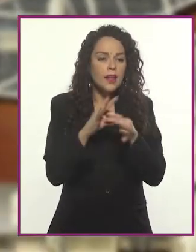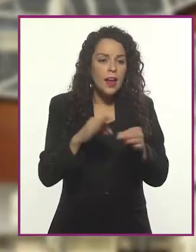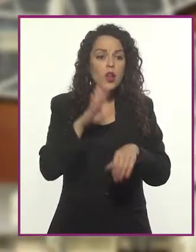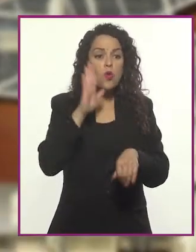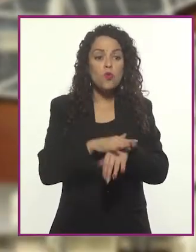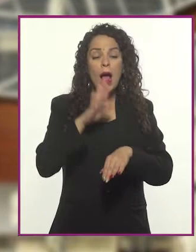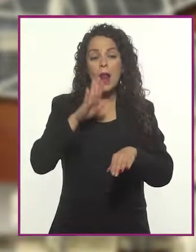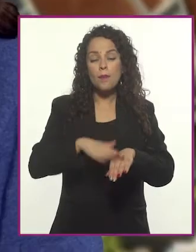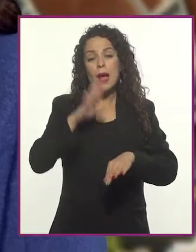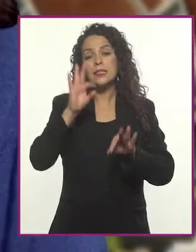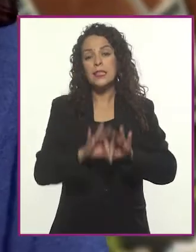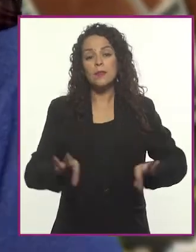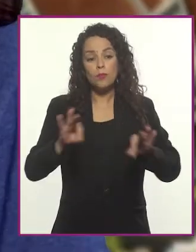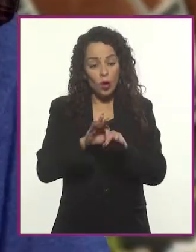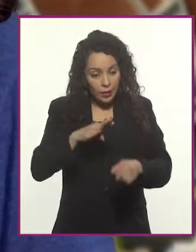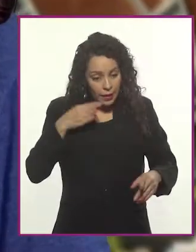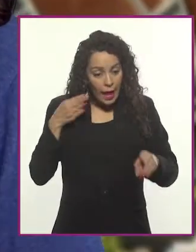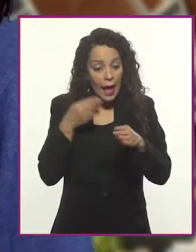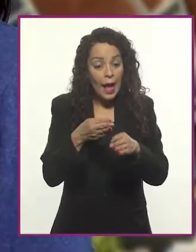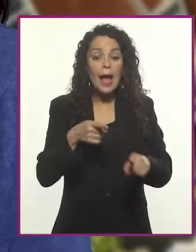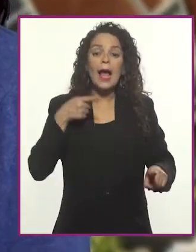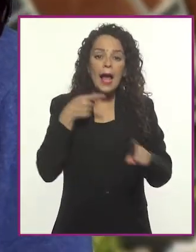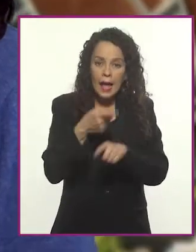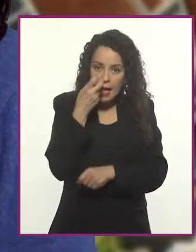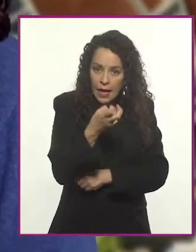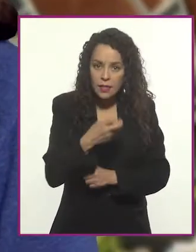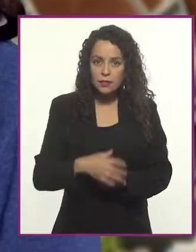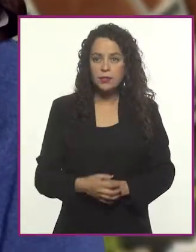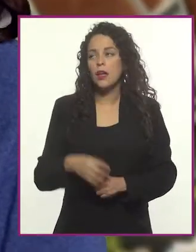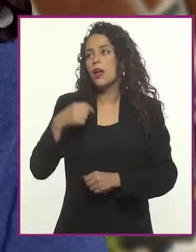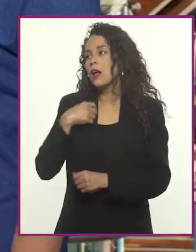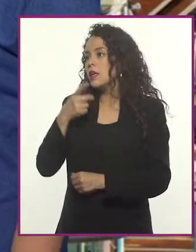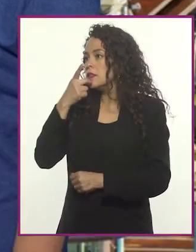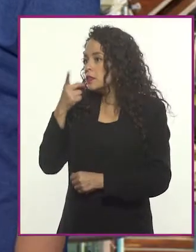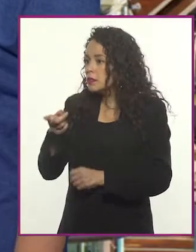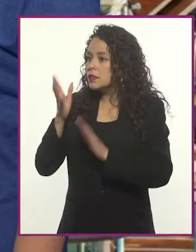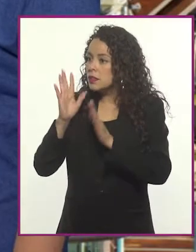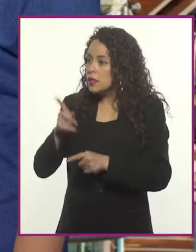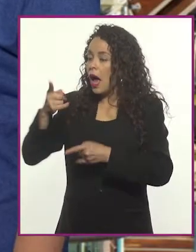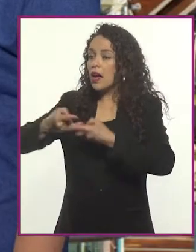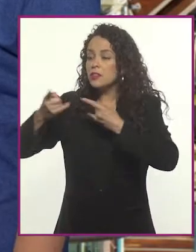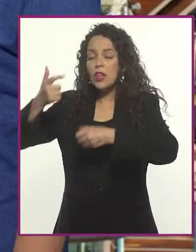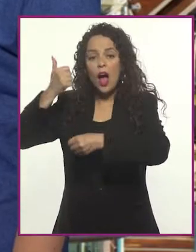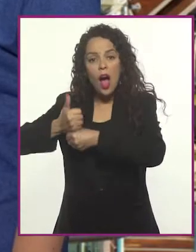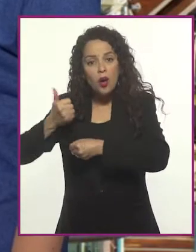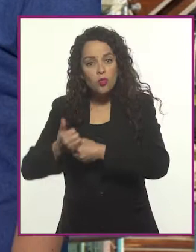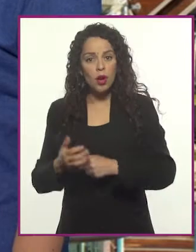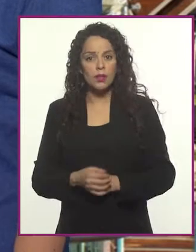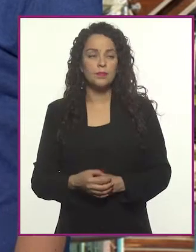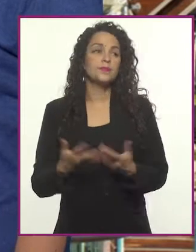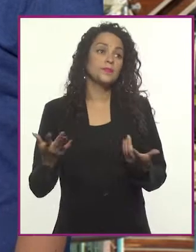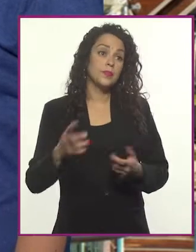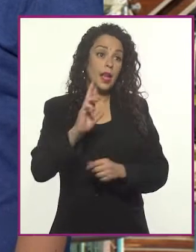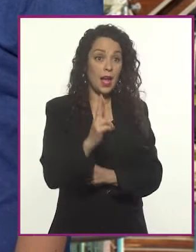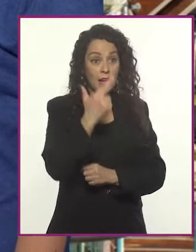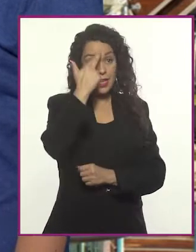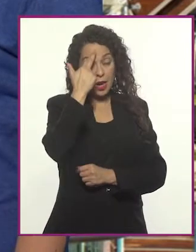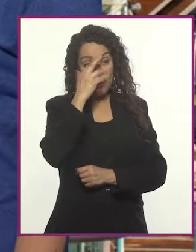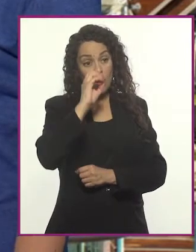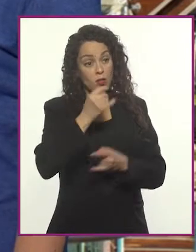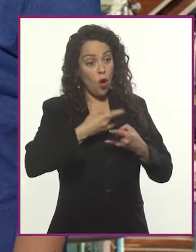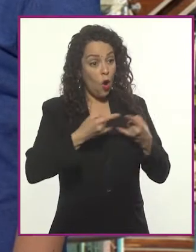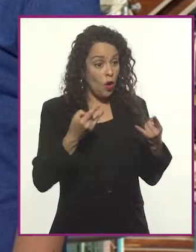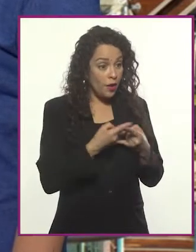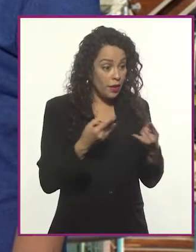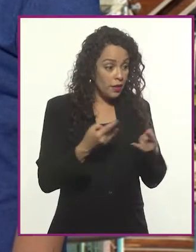construir a partir de eso. Te digo que es la historia del abuelo. Una cosa es un recuerdo o una anécdota y otra es un